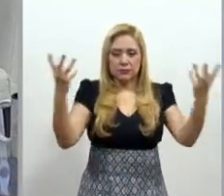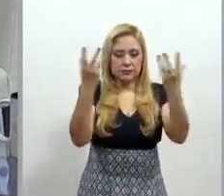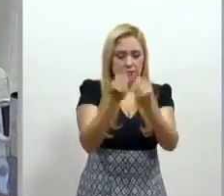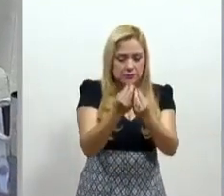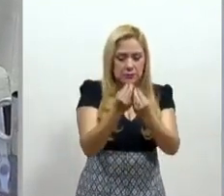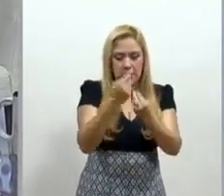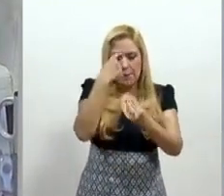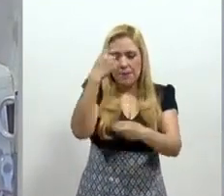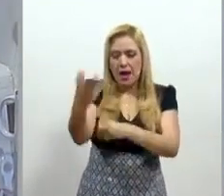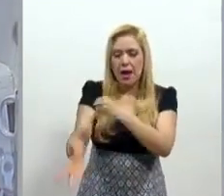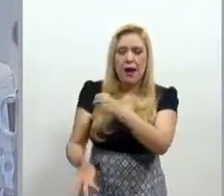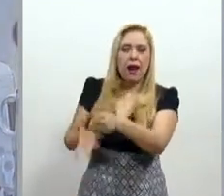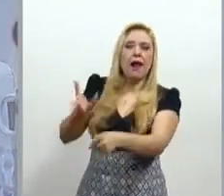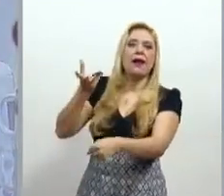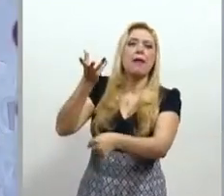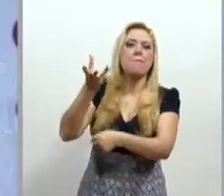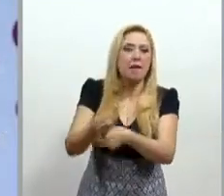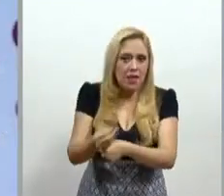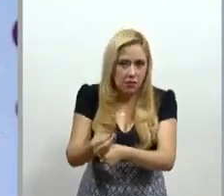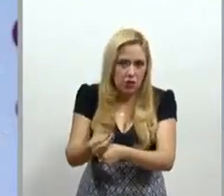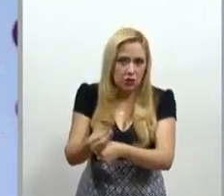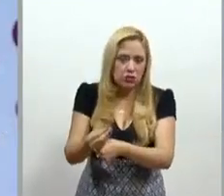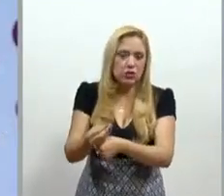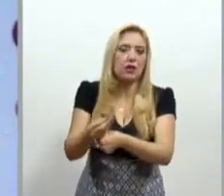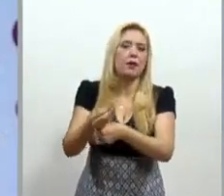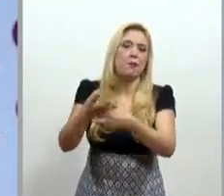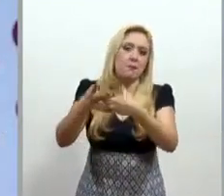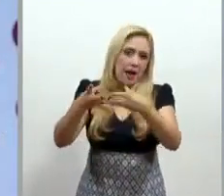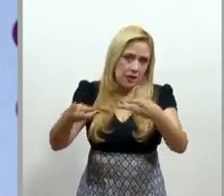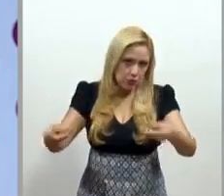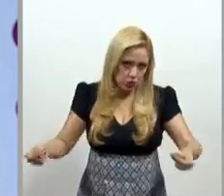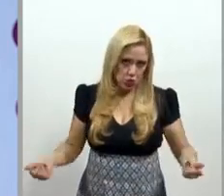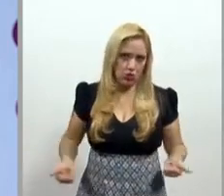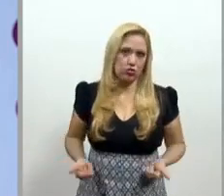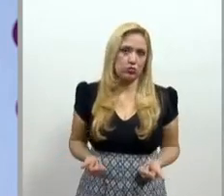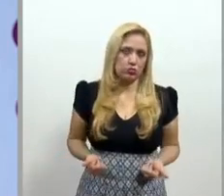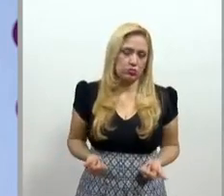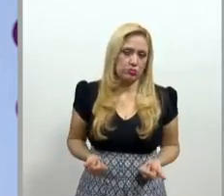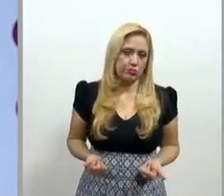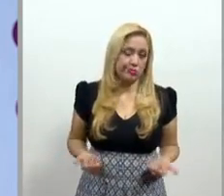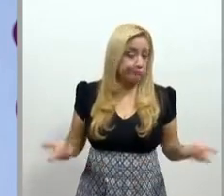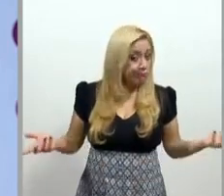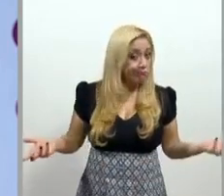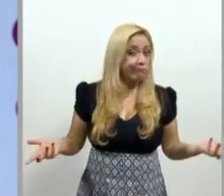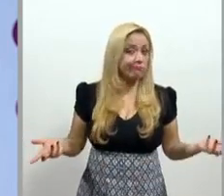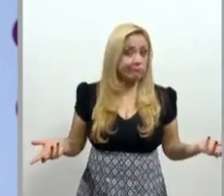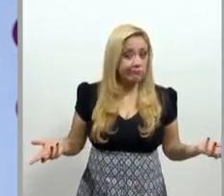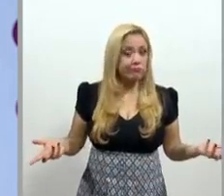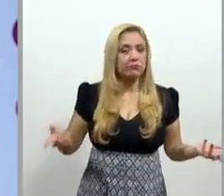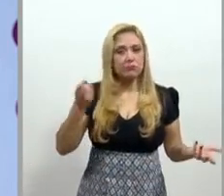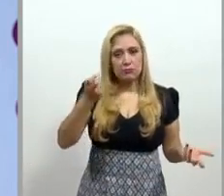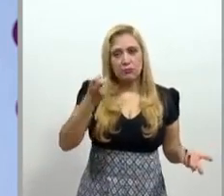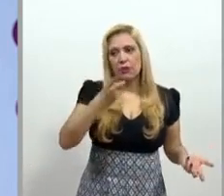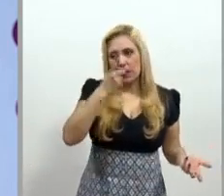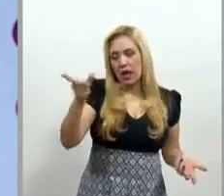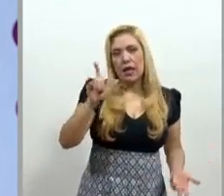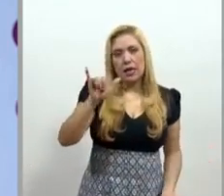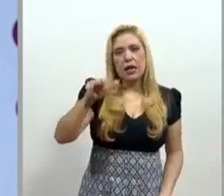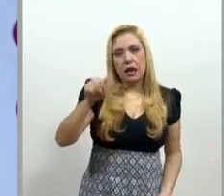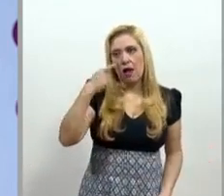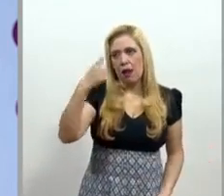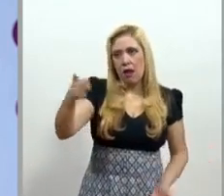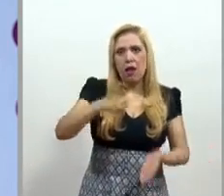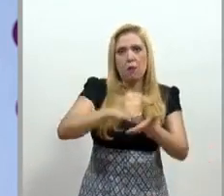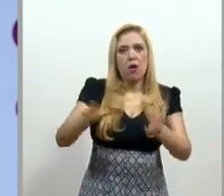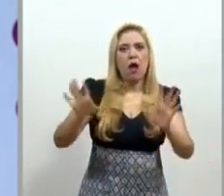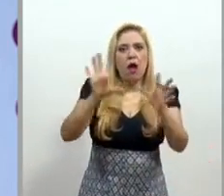programa de remedios y de reparación medioambiental. Partamos de un problema que lo ha tratado Lina y Eduardo. Si